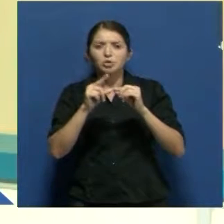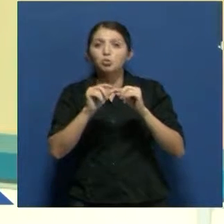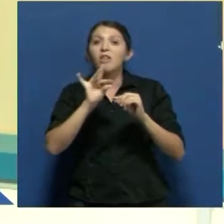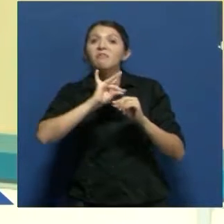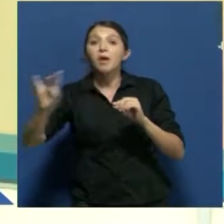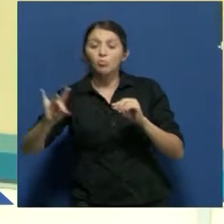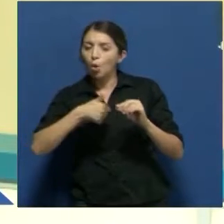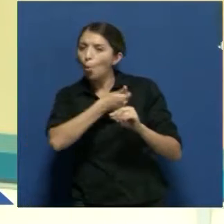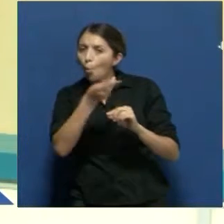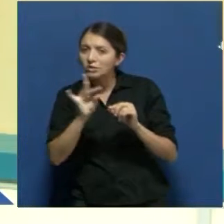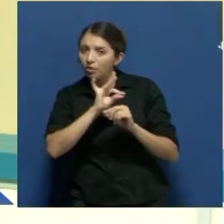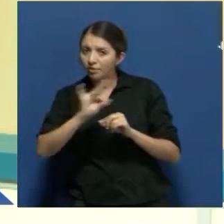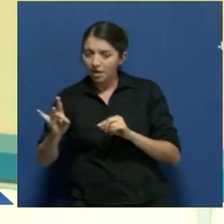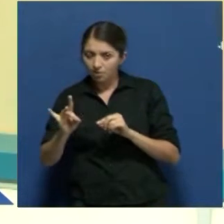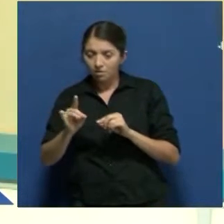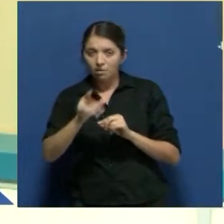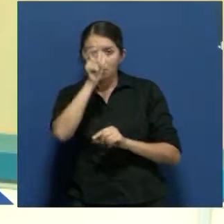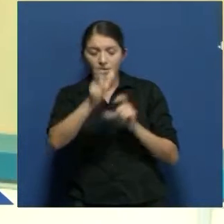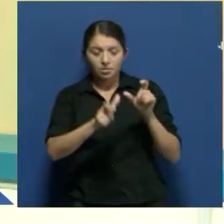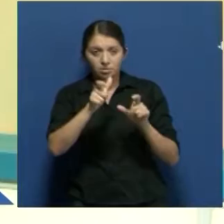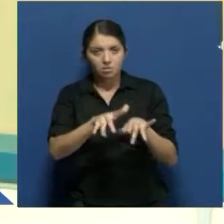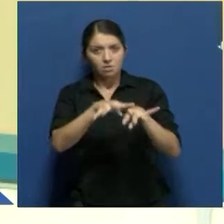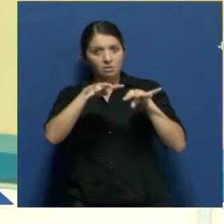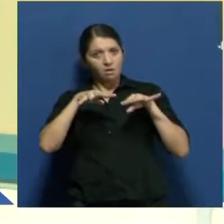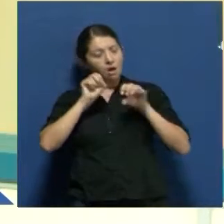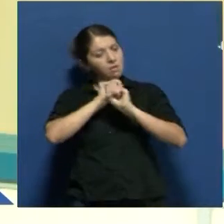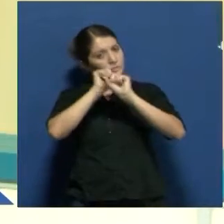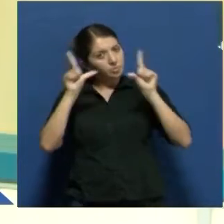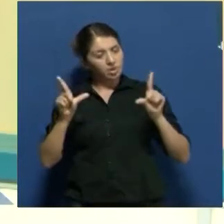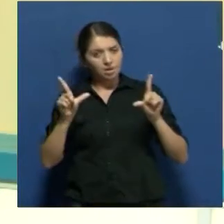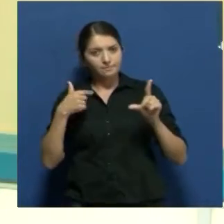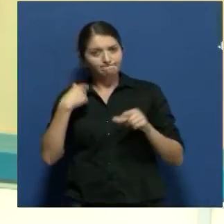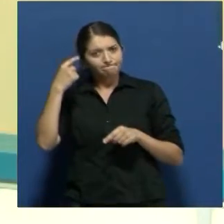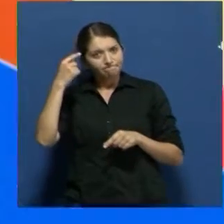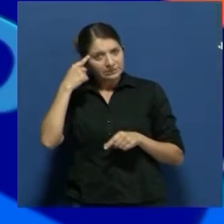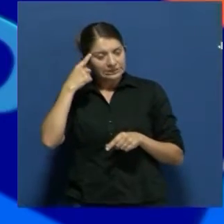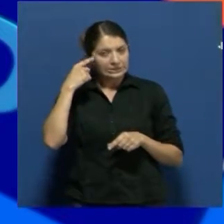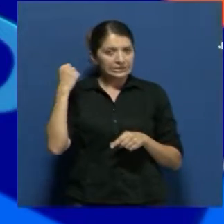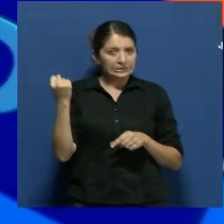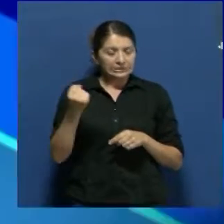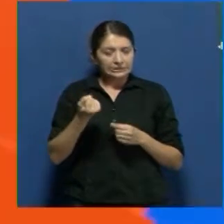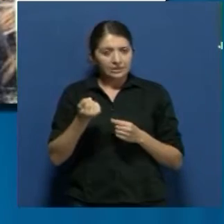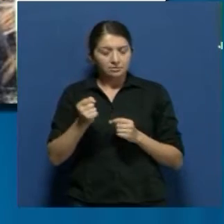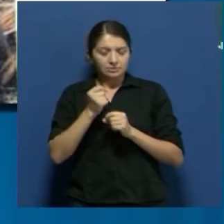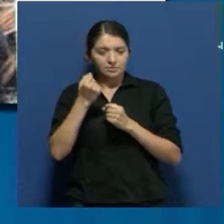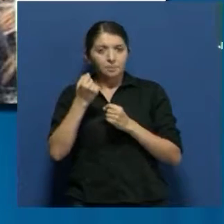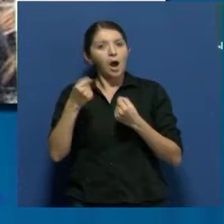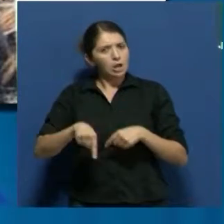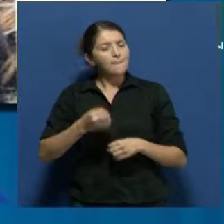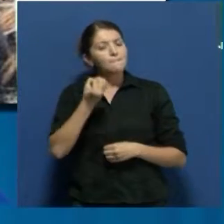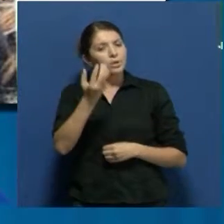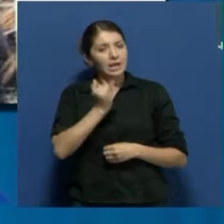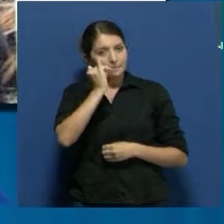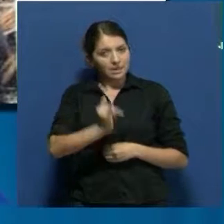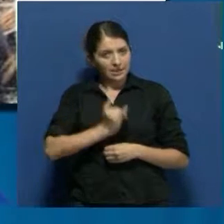hablábamos y que generó tanto escozor en las redes sociales y se potenció como una certeza, aunque aquí vamos a explicar por qué?